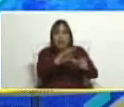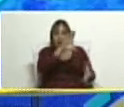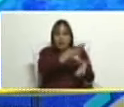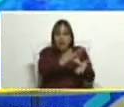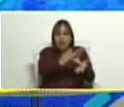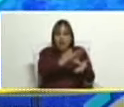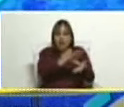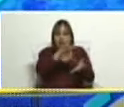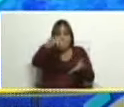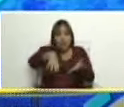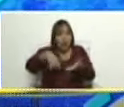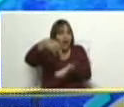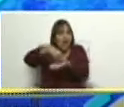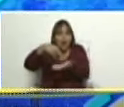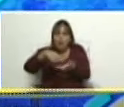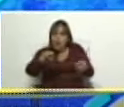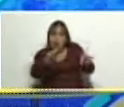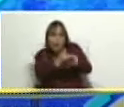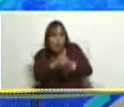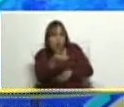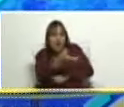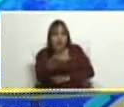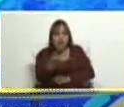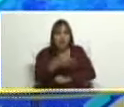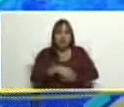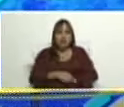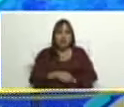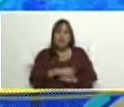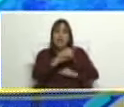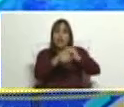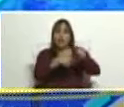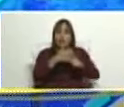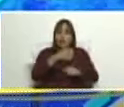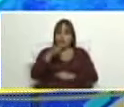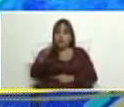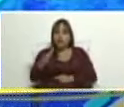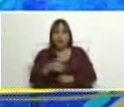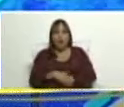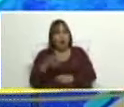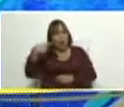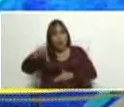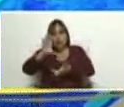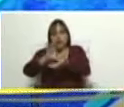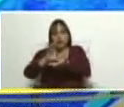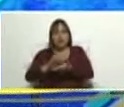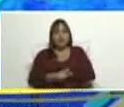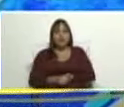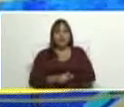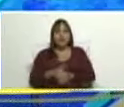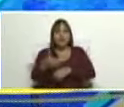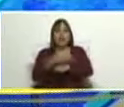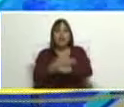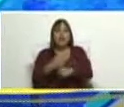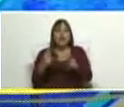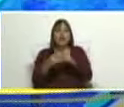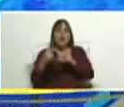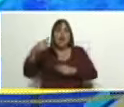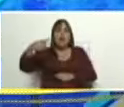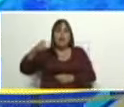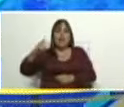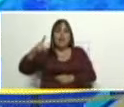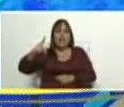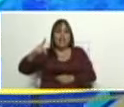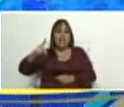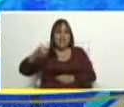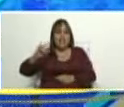estado Carabobo. Y luego llegué a Beijing, antes conocida como Pekín, se decía en